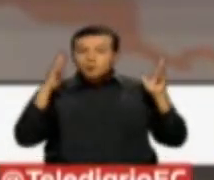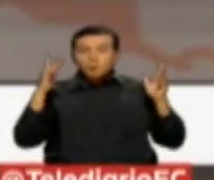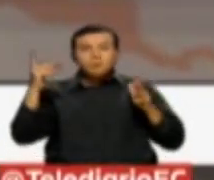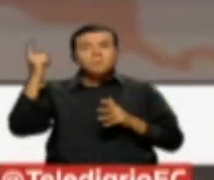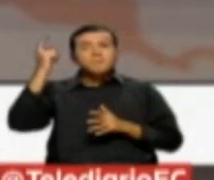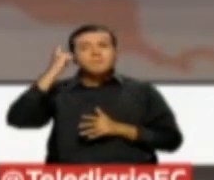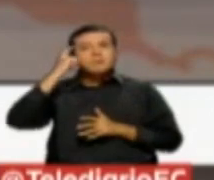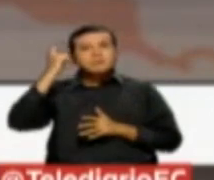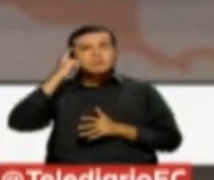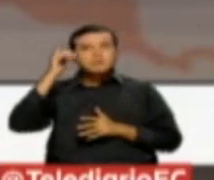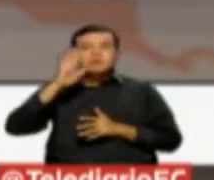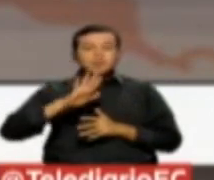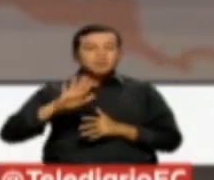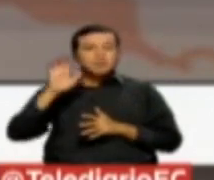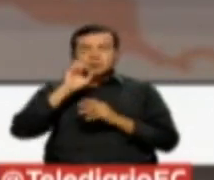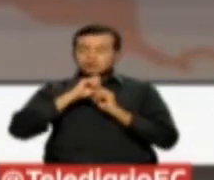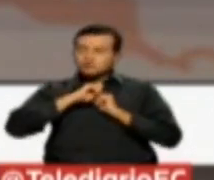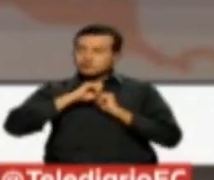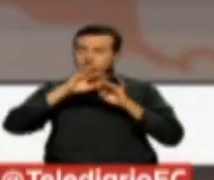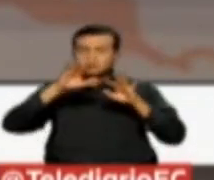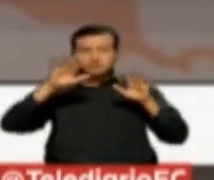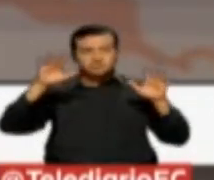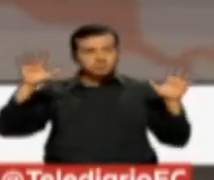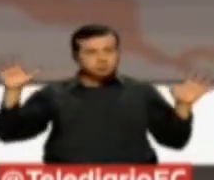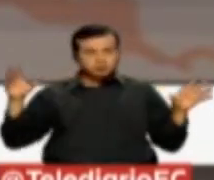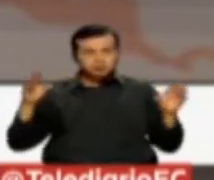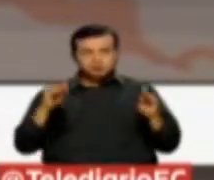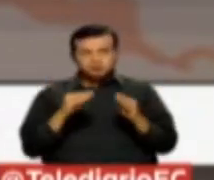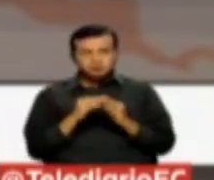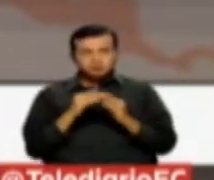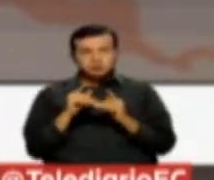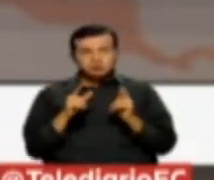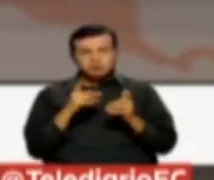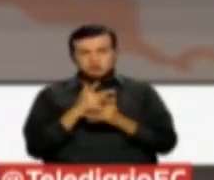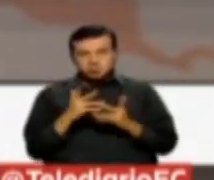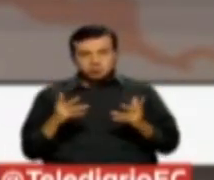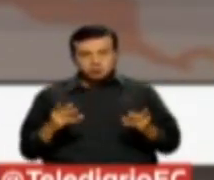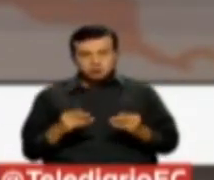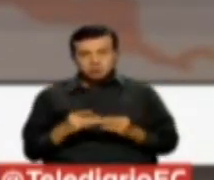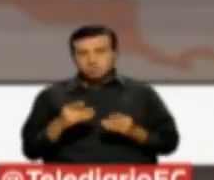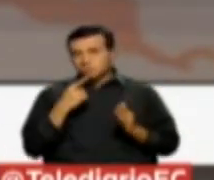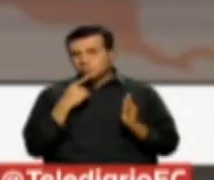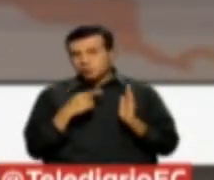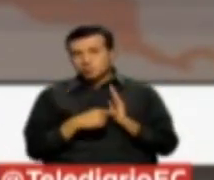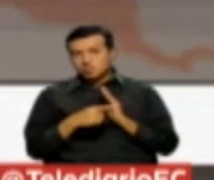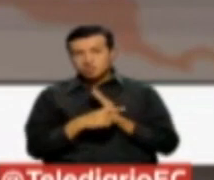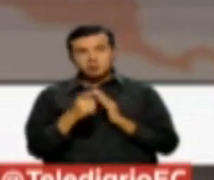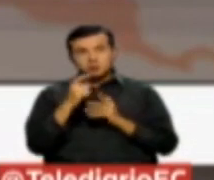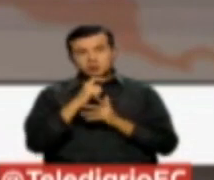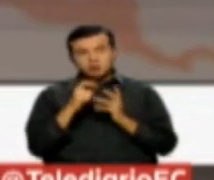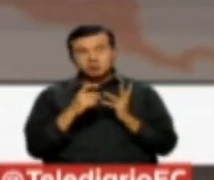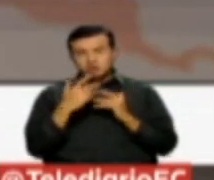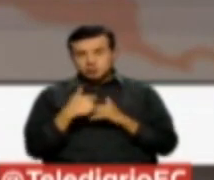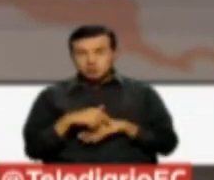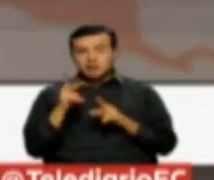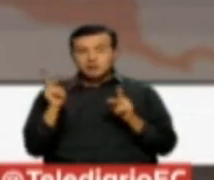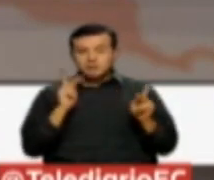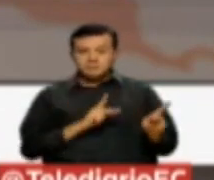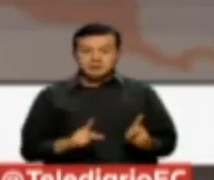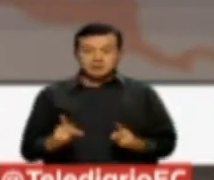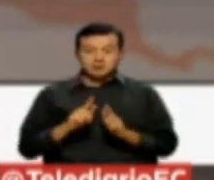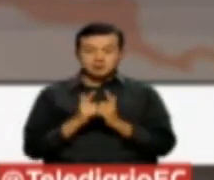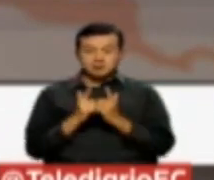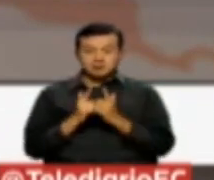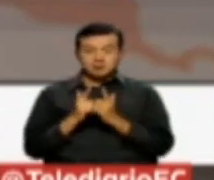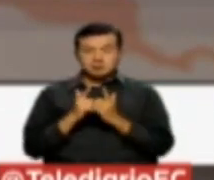pensamiento de la patria en todos sus sectores en todos sus valores para eso estamos haciendo por ejemplo el plan del libro y